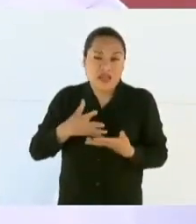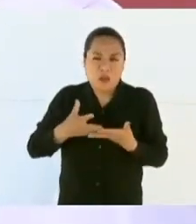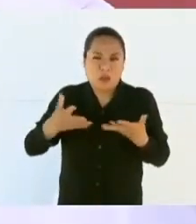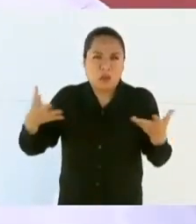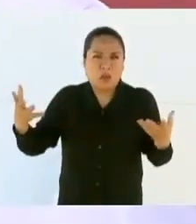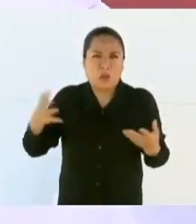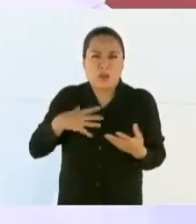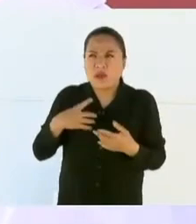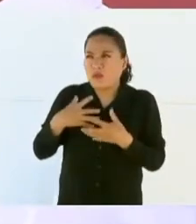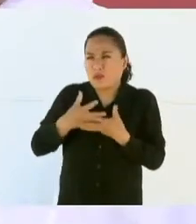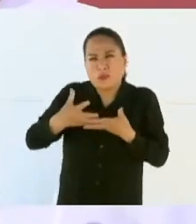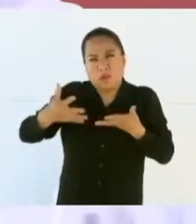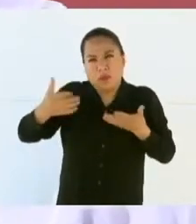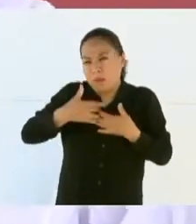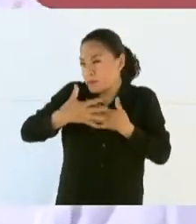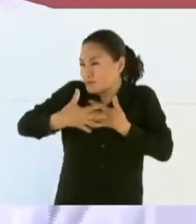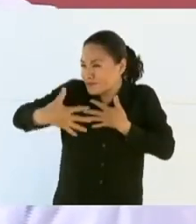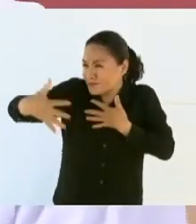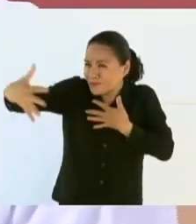grandes latifundios.